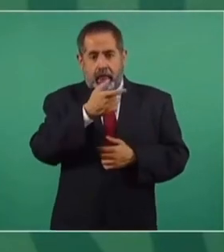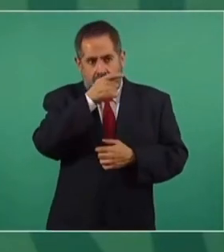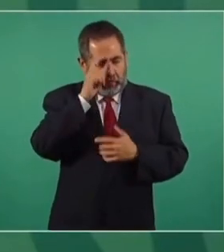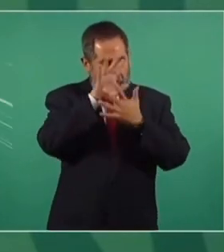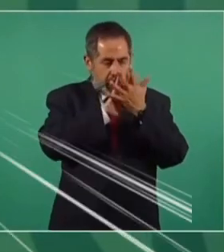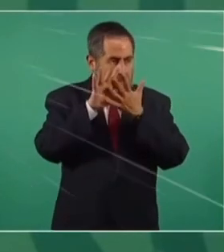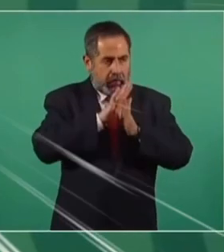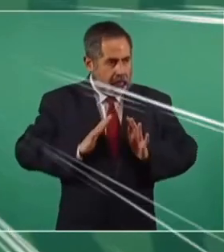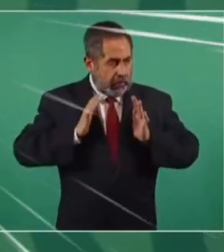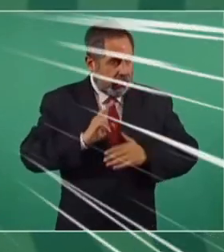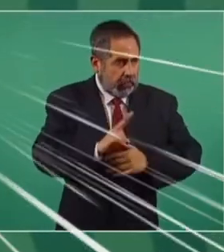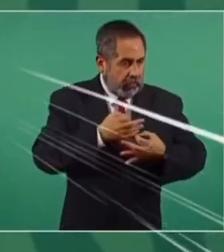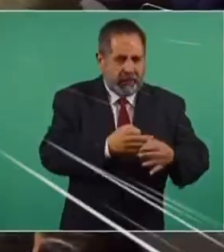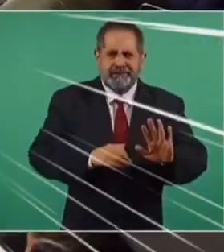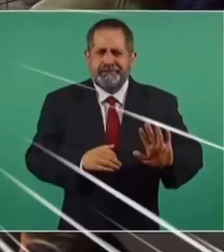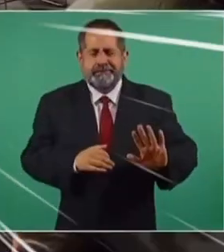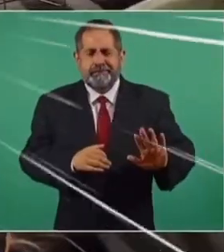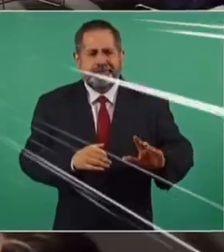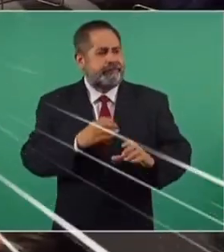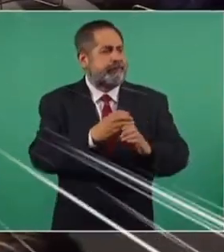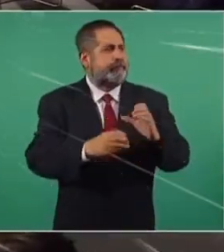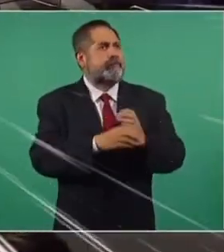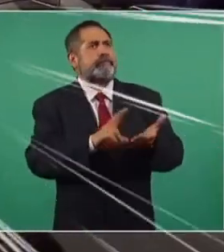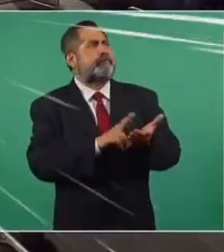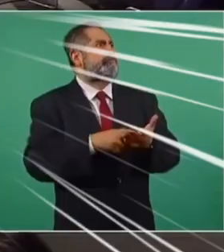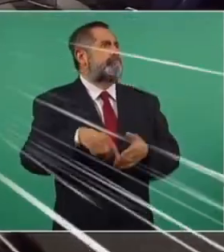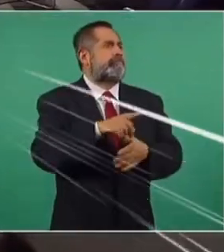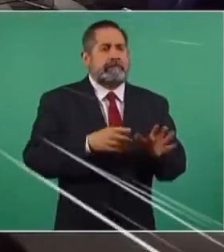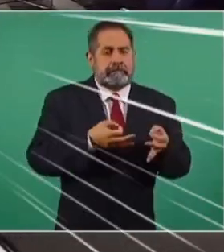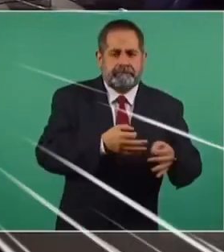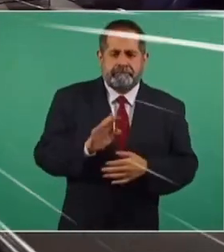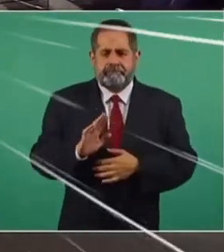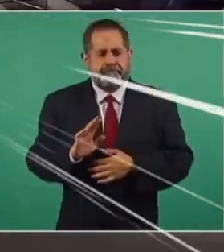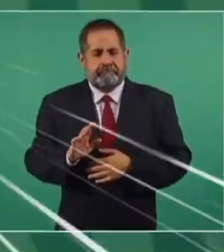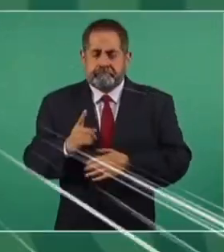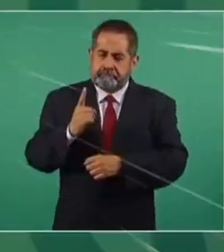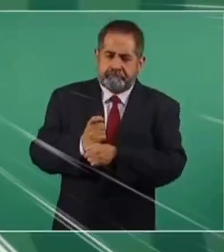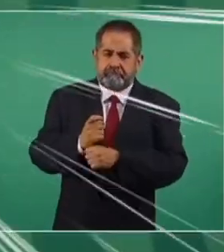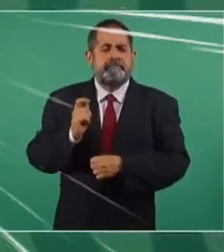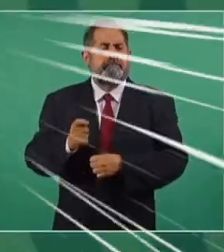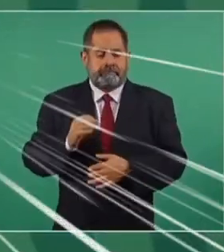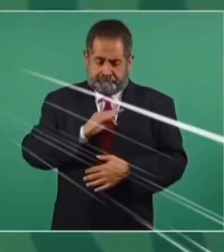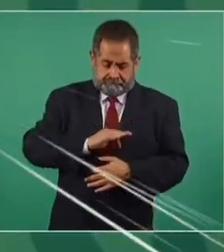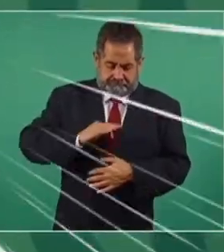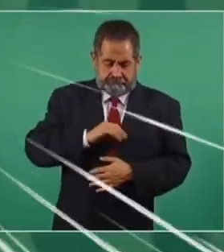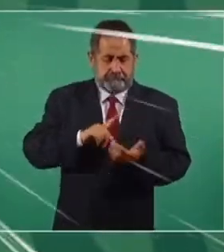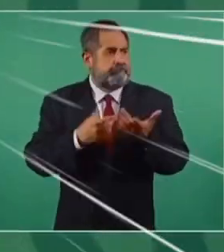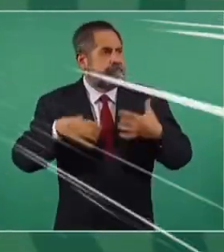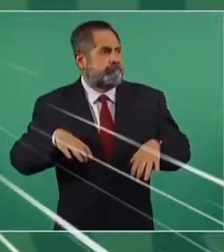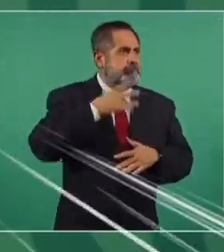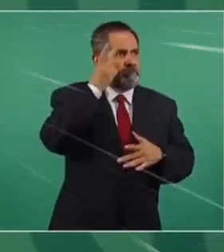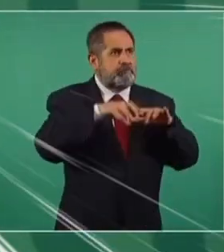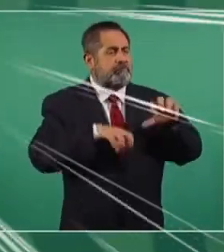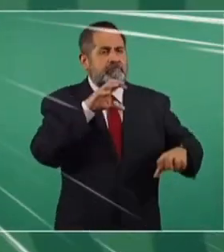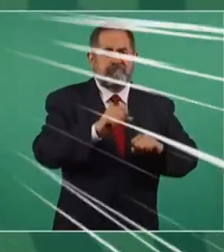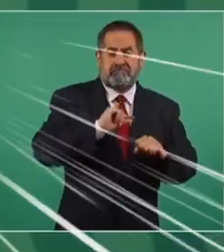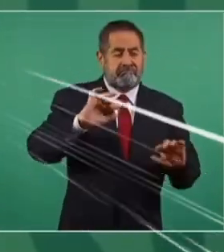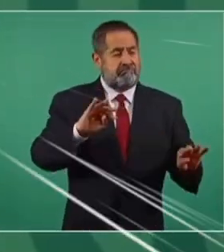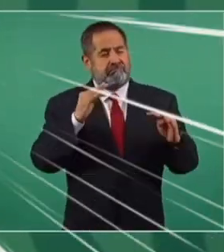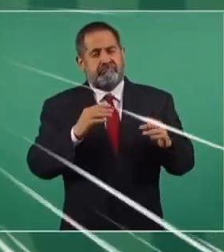dinero, que no sea lo material, lo principal. Siempre digo que la felicidad no es acumular bienes materiales, dinero,